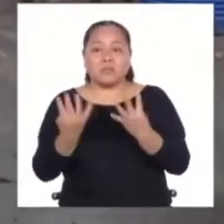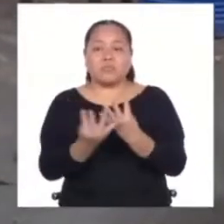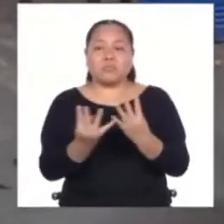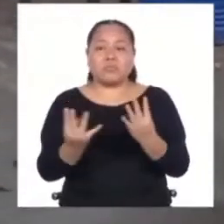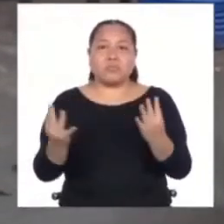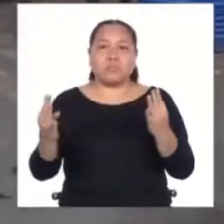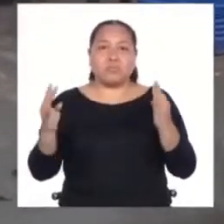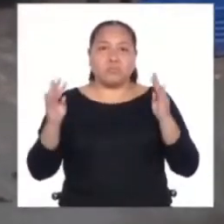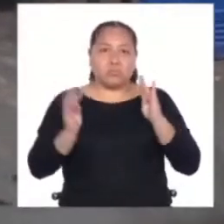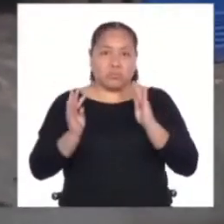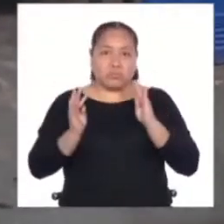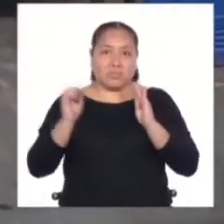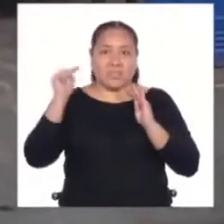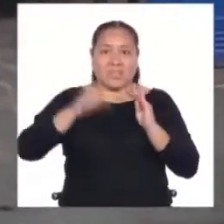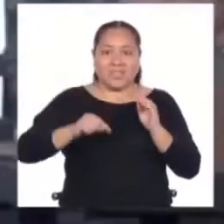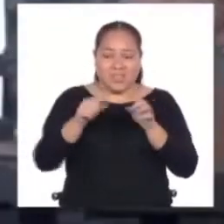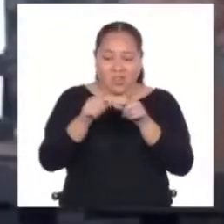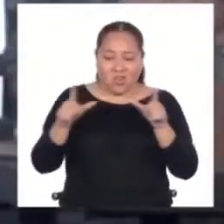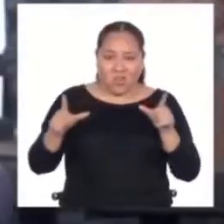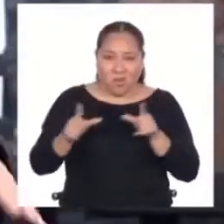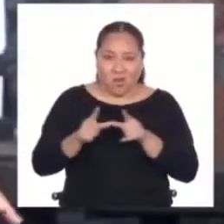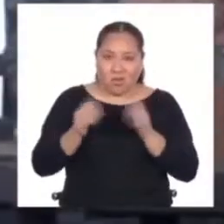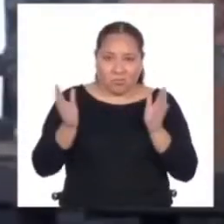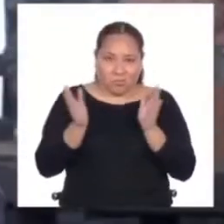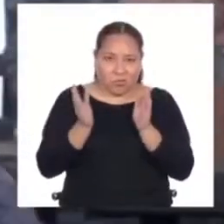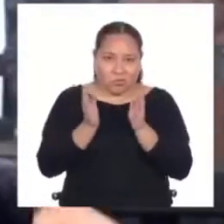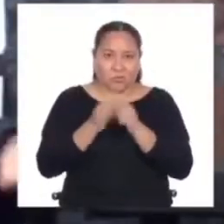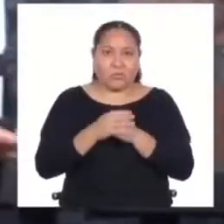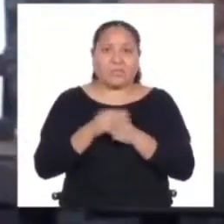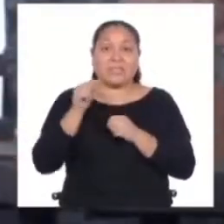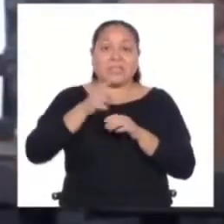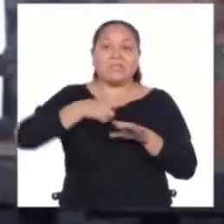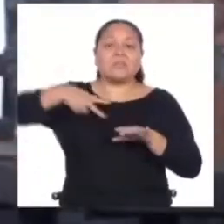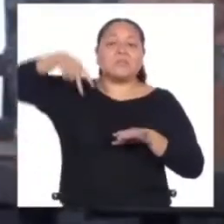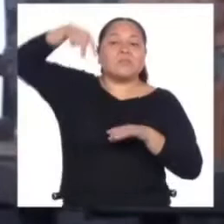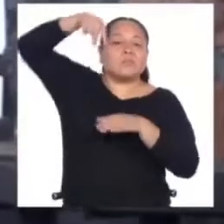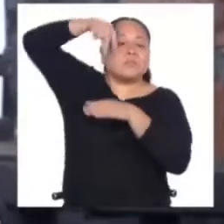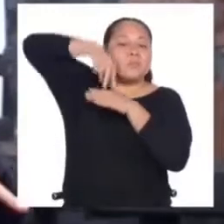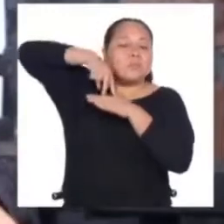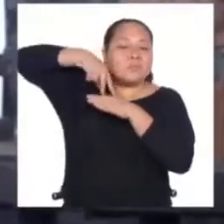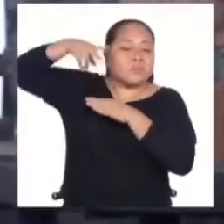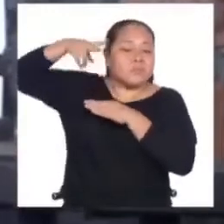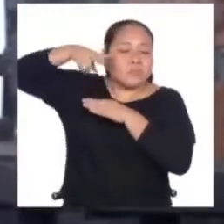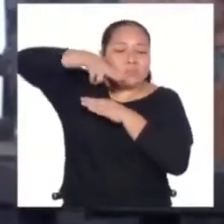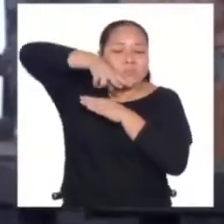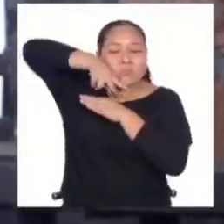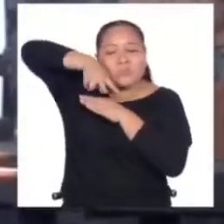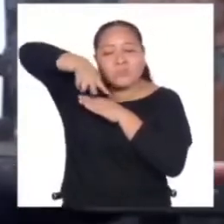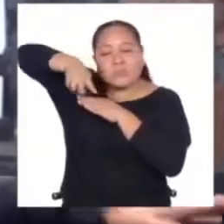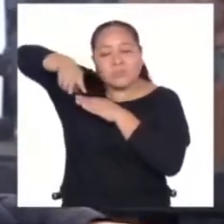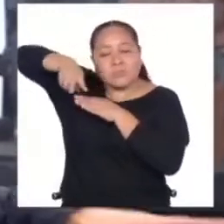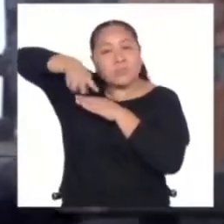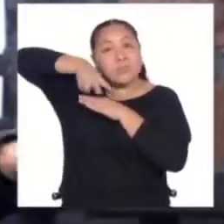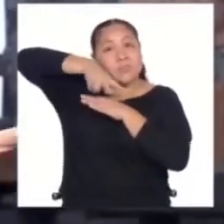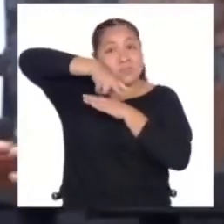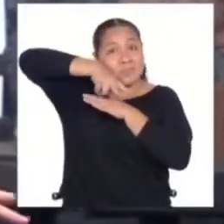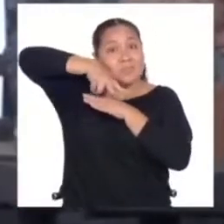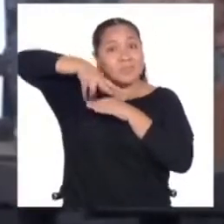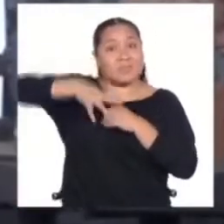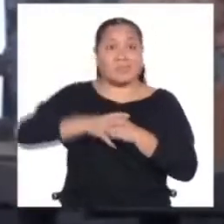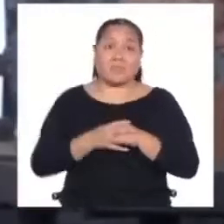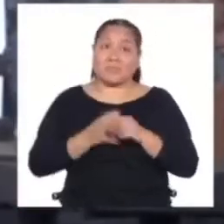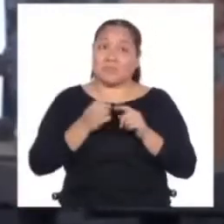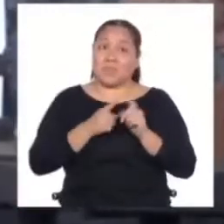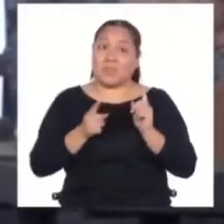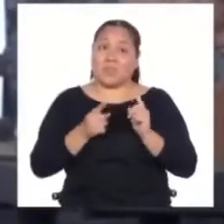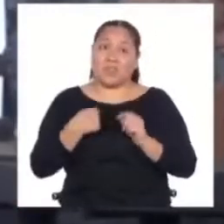cerco de la entonces pequeña ciudad, mientras él, desde la cima del cerro, lo observaba todo.